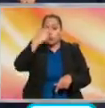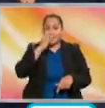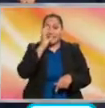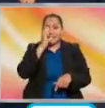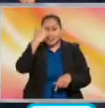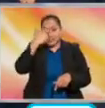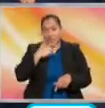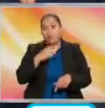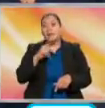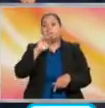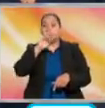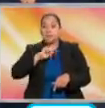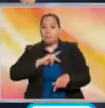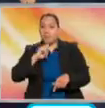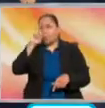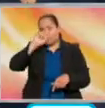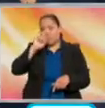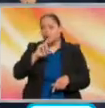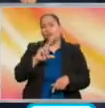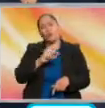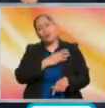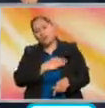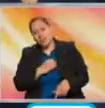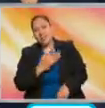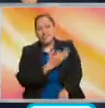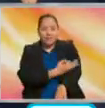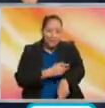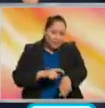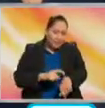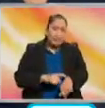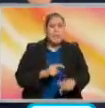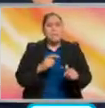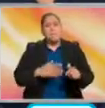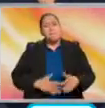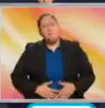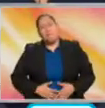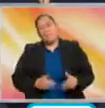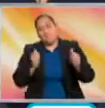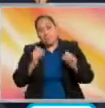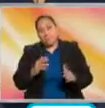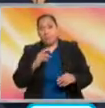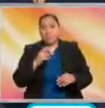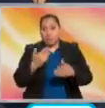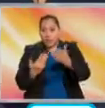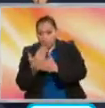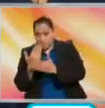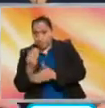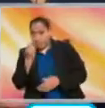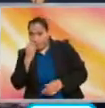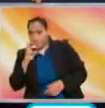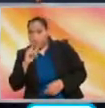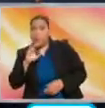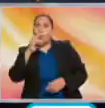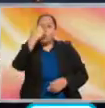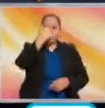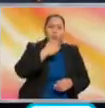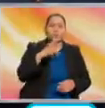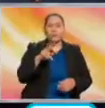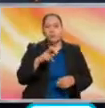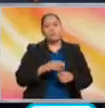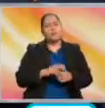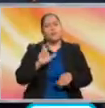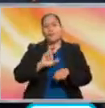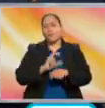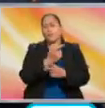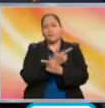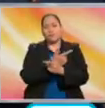me dice, no, mijito, es que es muy tarde, te va a quedar muy pesado. ¿Es cierto esto? O sea, ¿es mejor en la mañana que en la noche? El huevo ¿O es un igual? alimento muy versátil que lo